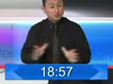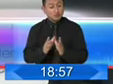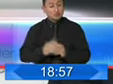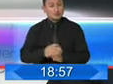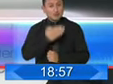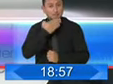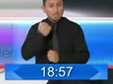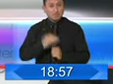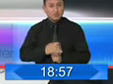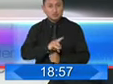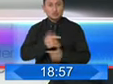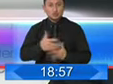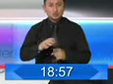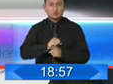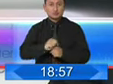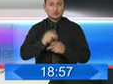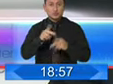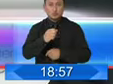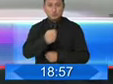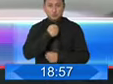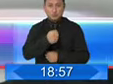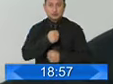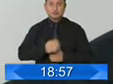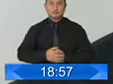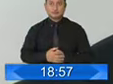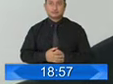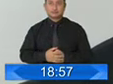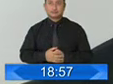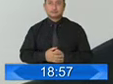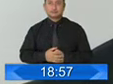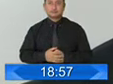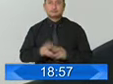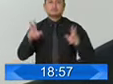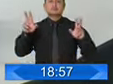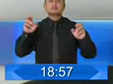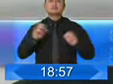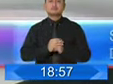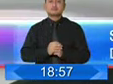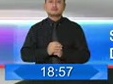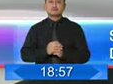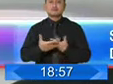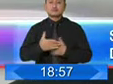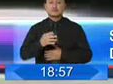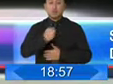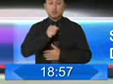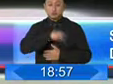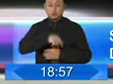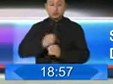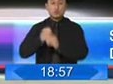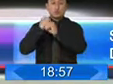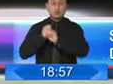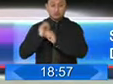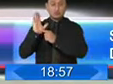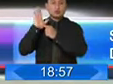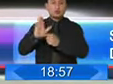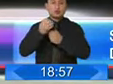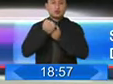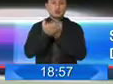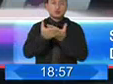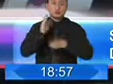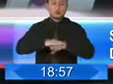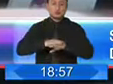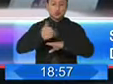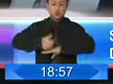mejorar sus prácticas periodísticas. El argumento principal es que los medios tenían la obligación de publicar esa información, pues según